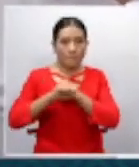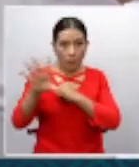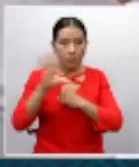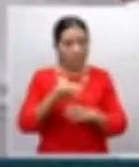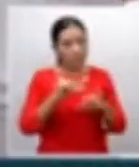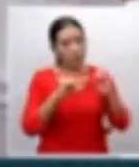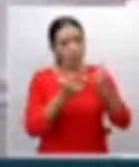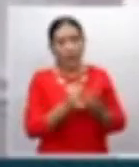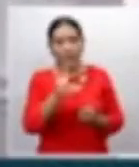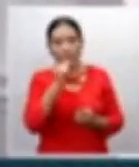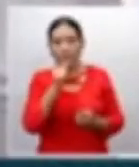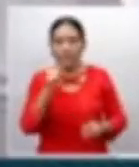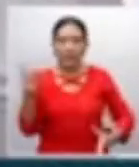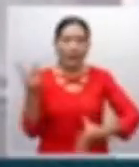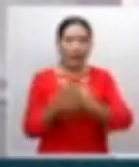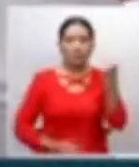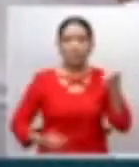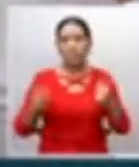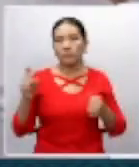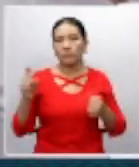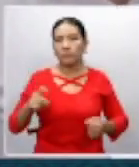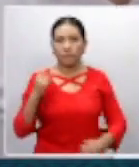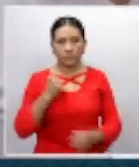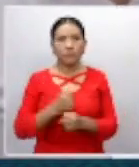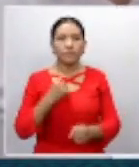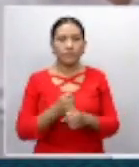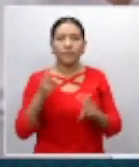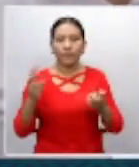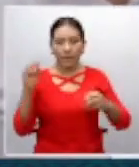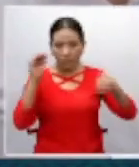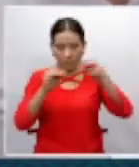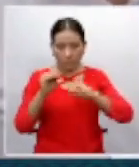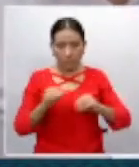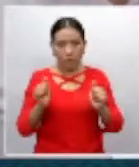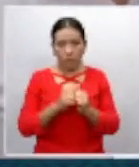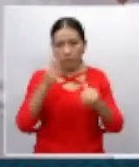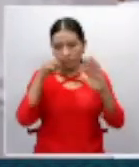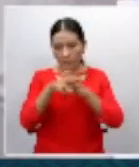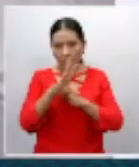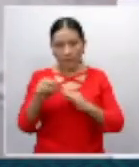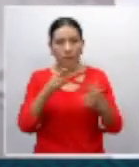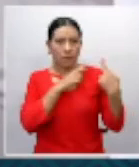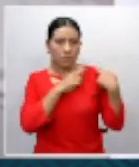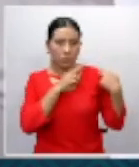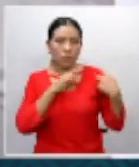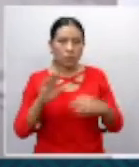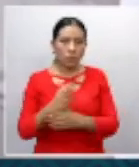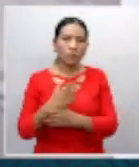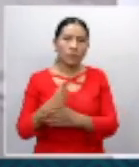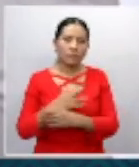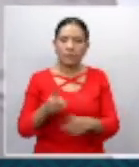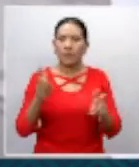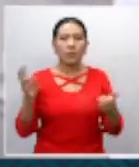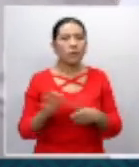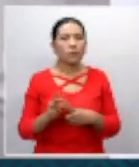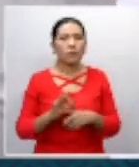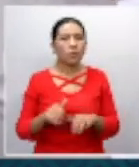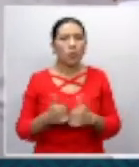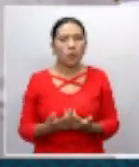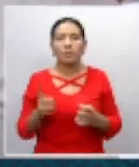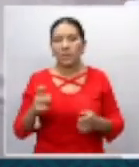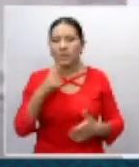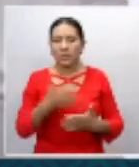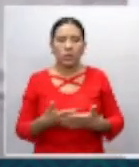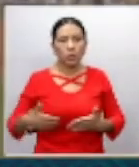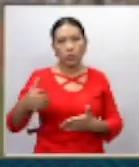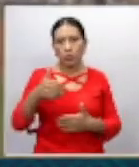trabajar en una agenda con visión y responsabilidades compartidas en función de superar la situación